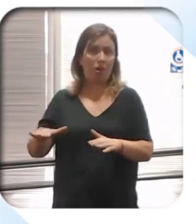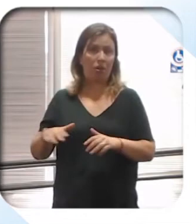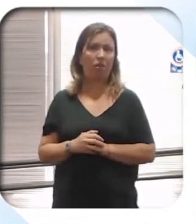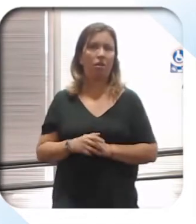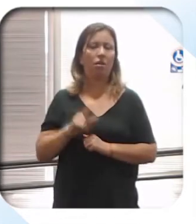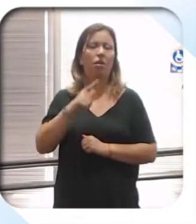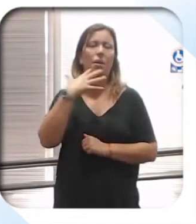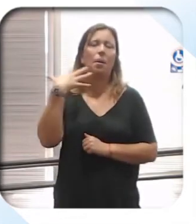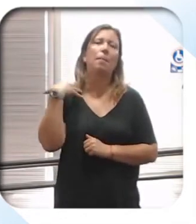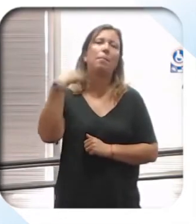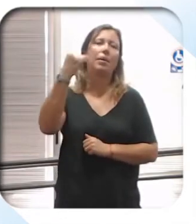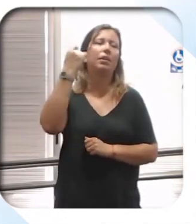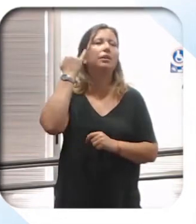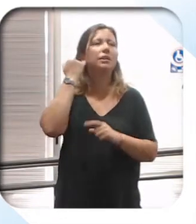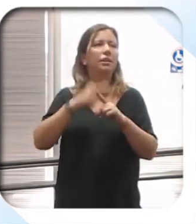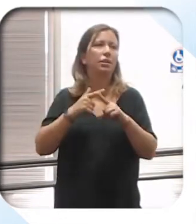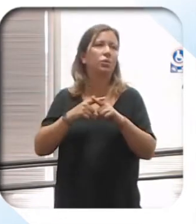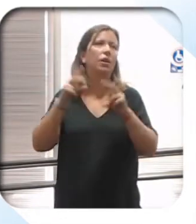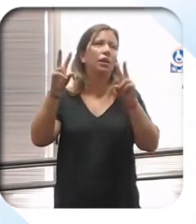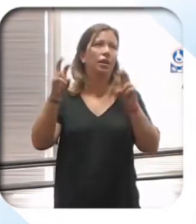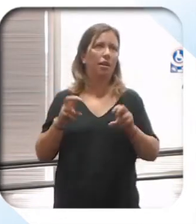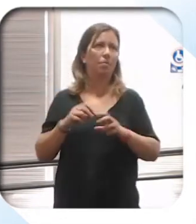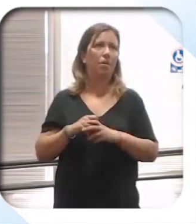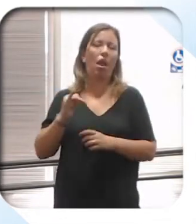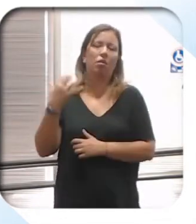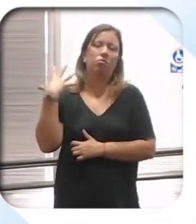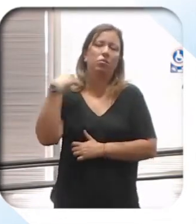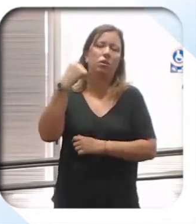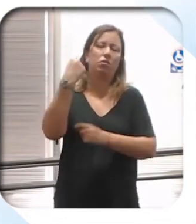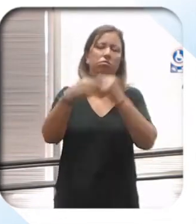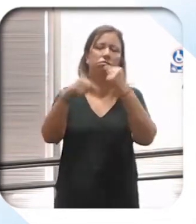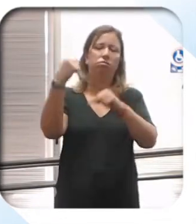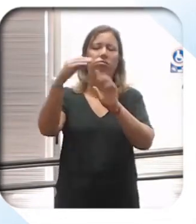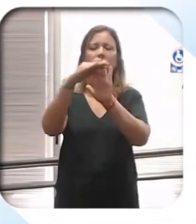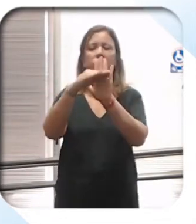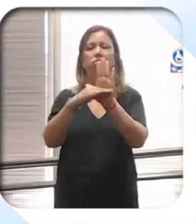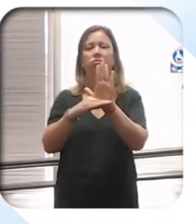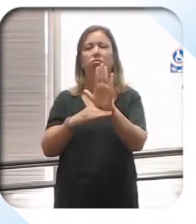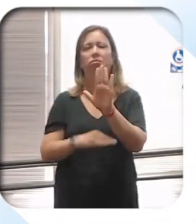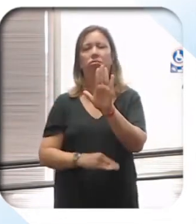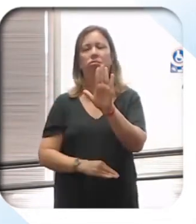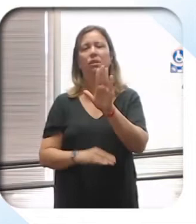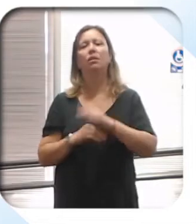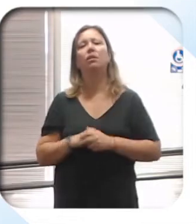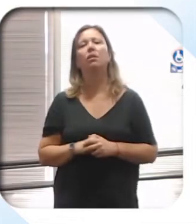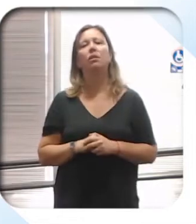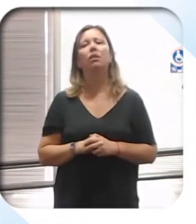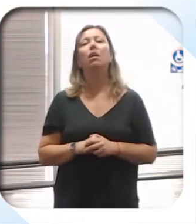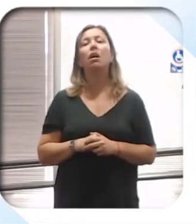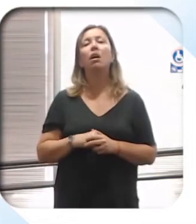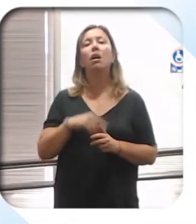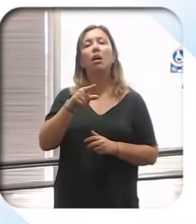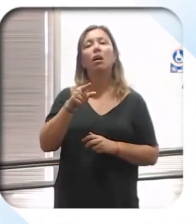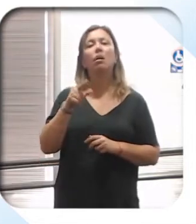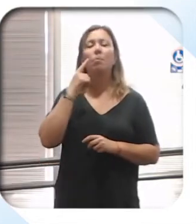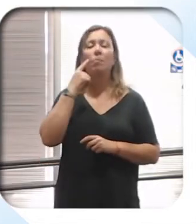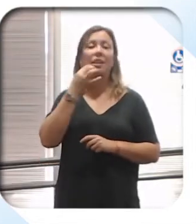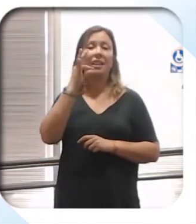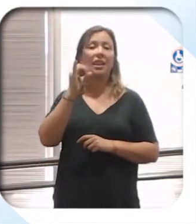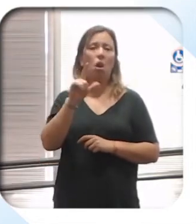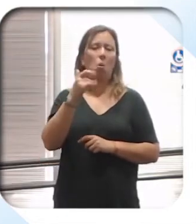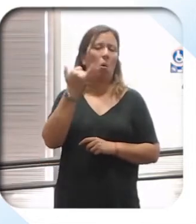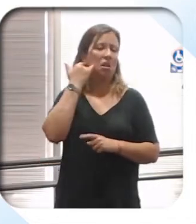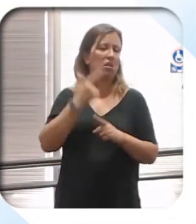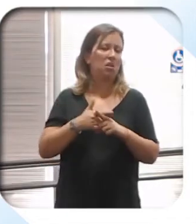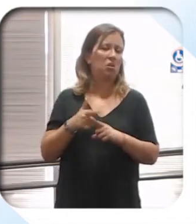Mitos sexuales en torno a los TEAs. Una lista podemos elaborar. Las personas con TEA son asexuadas o no